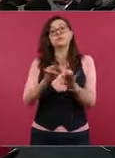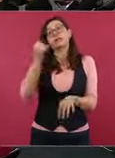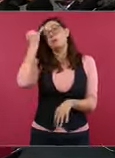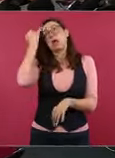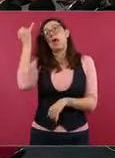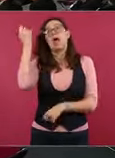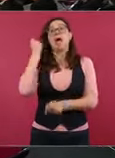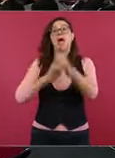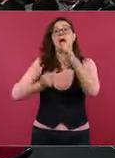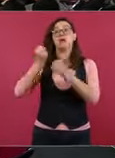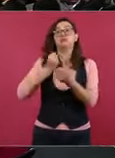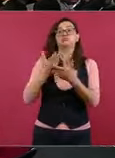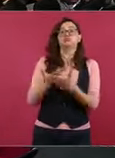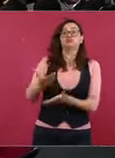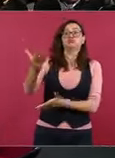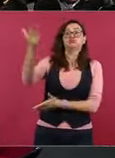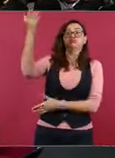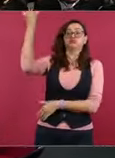desde la invasión,